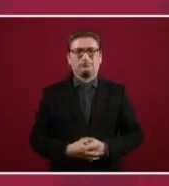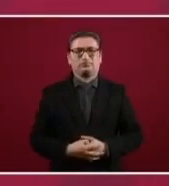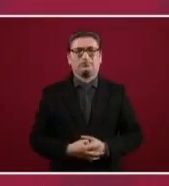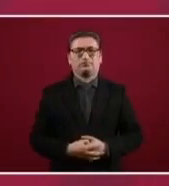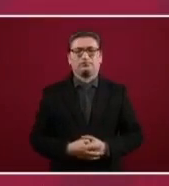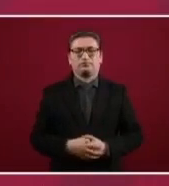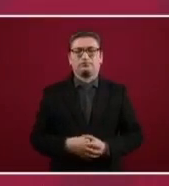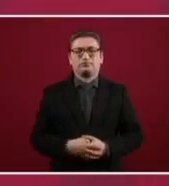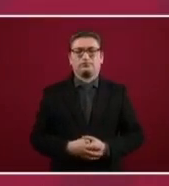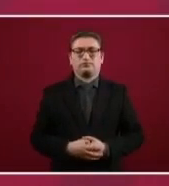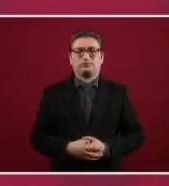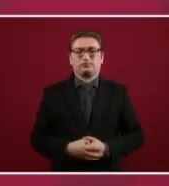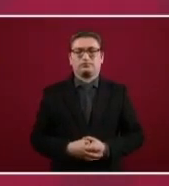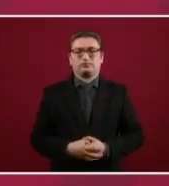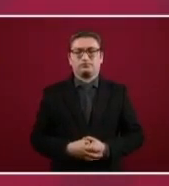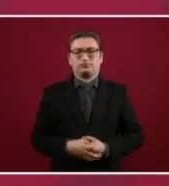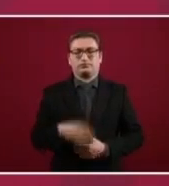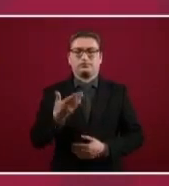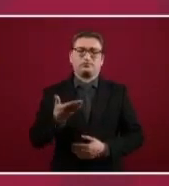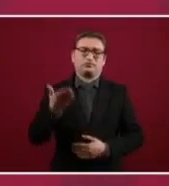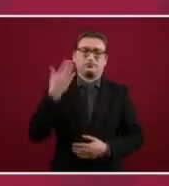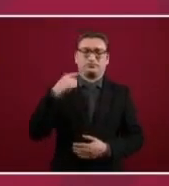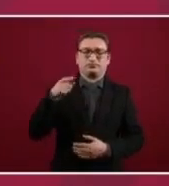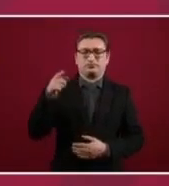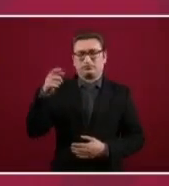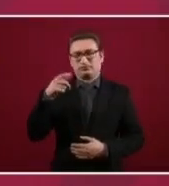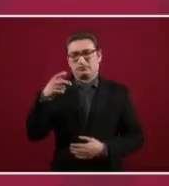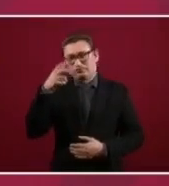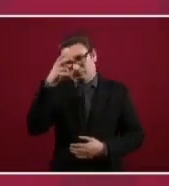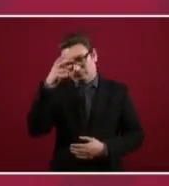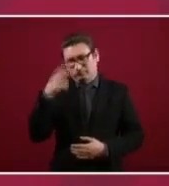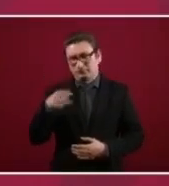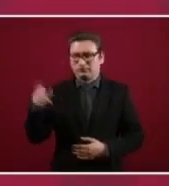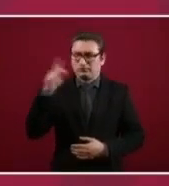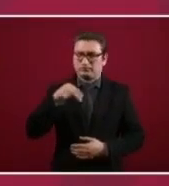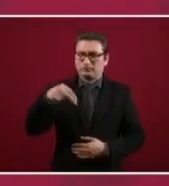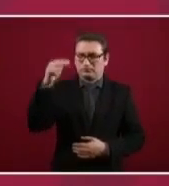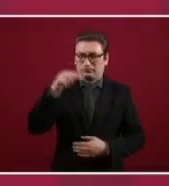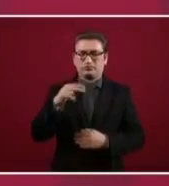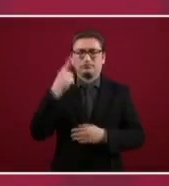hidalgo iba al norte a protegerse